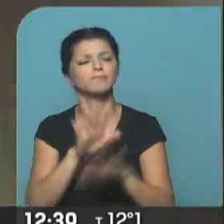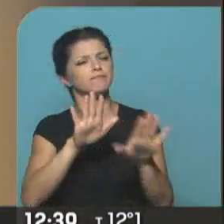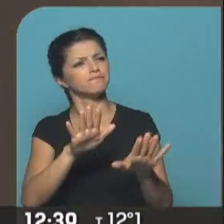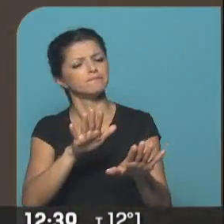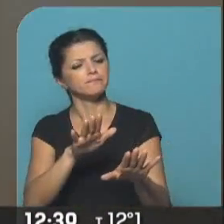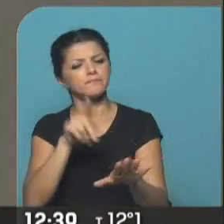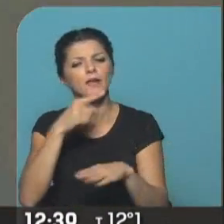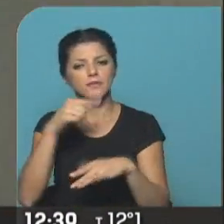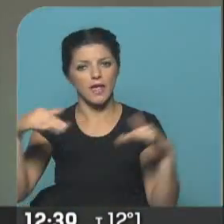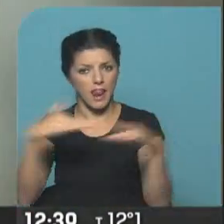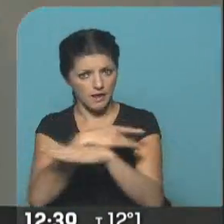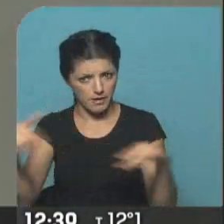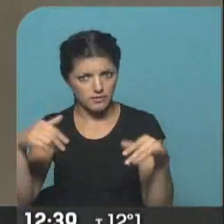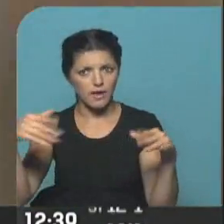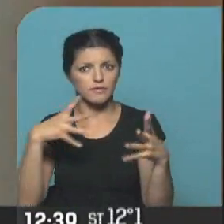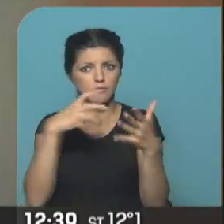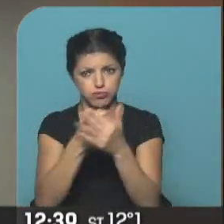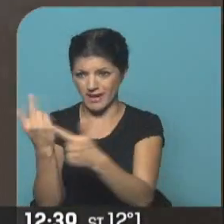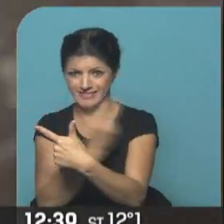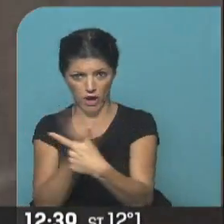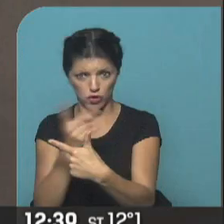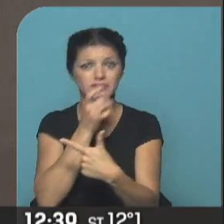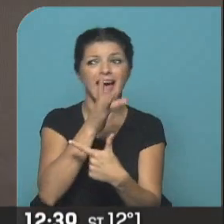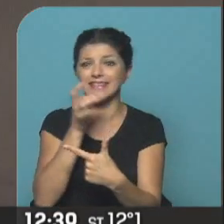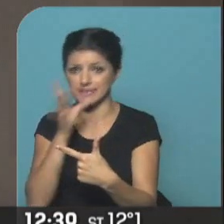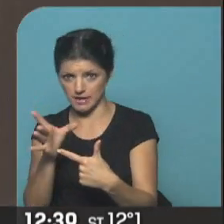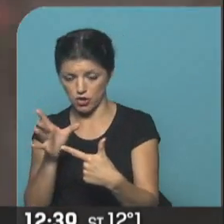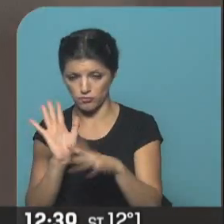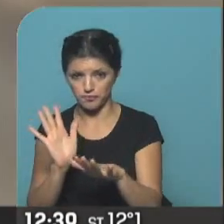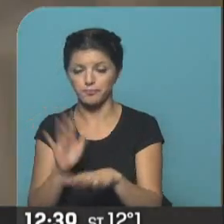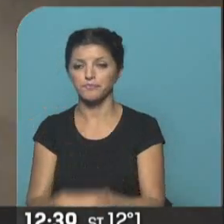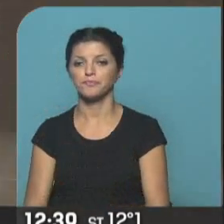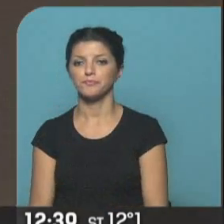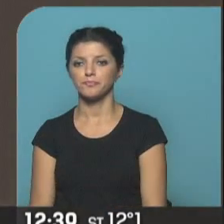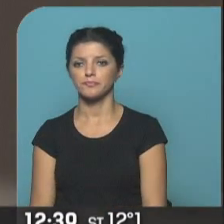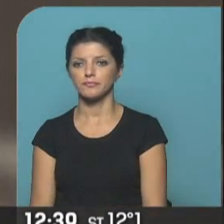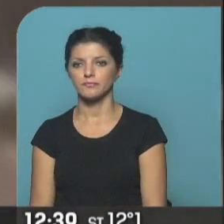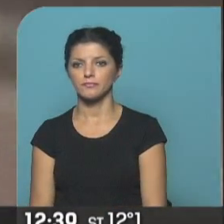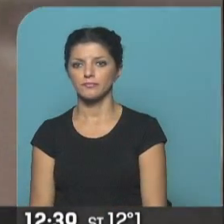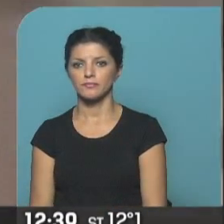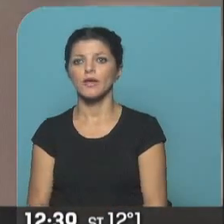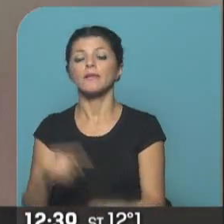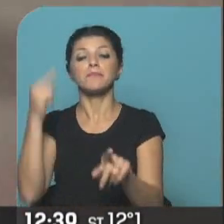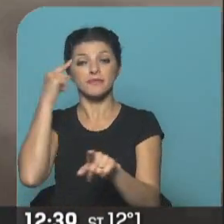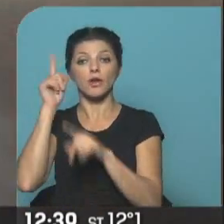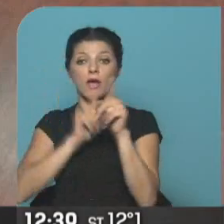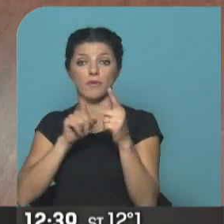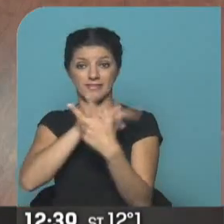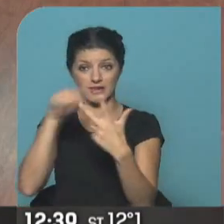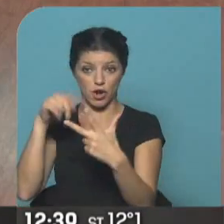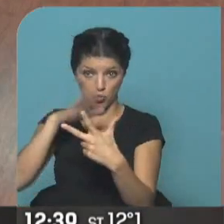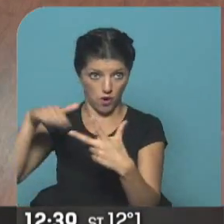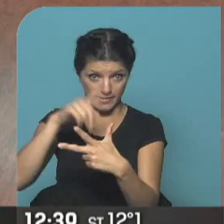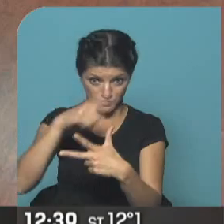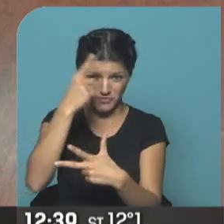que fue el atentado, entre los 2 atentados. Ahora, entre los 3 puntos que se supone que iban a ser tocados, uno de ellos era la